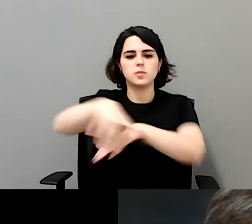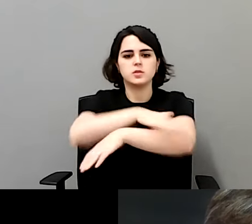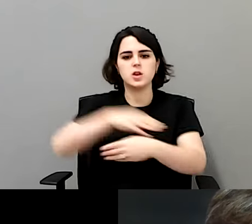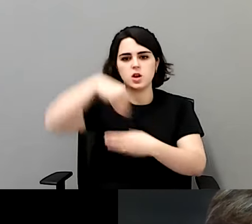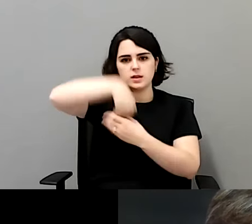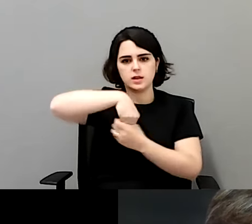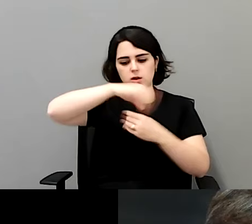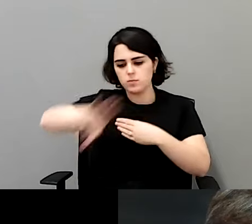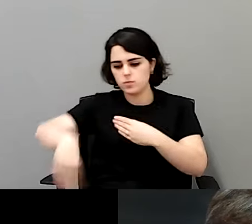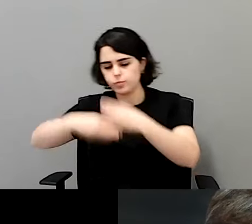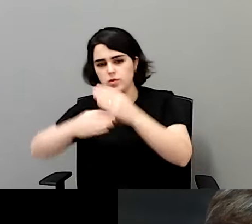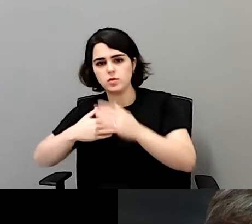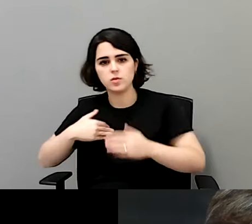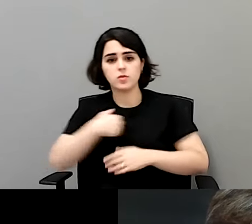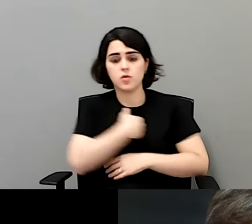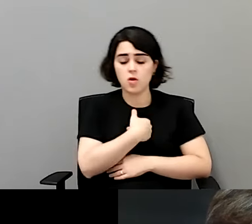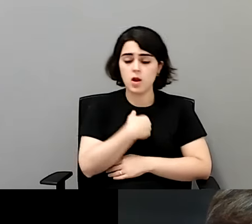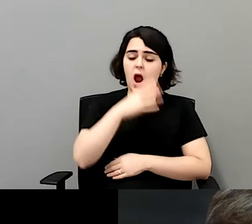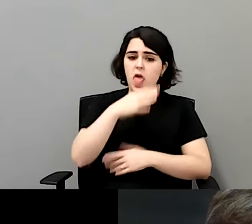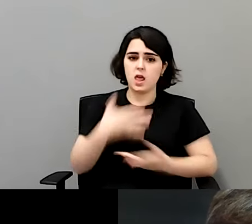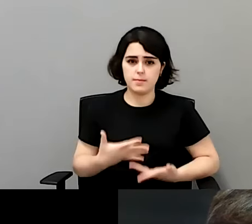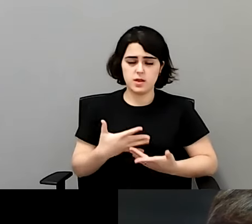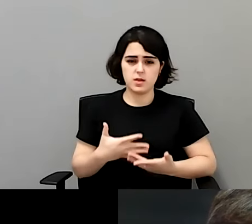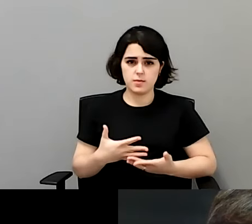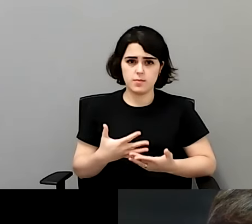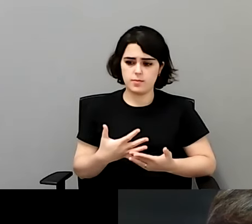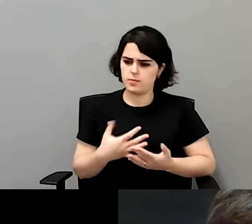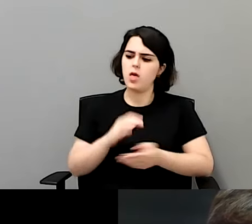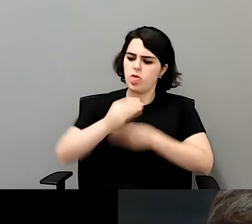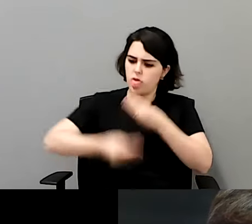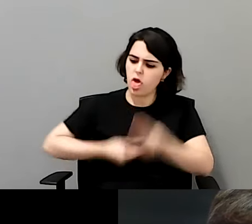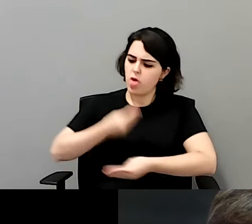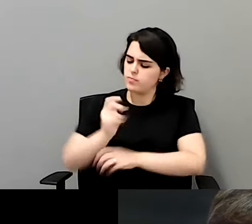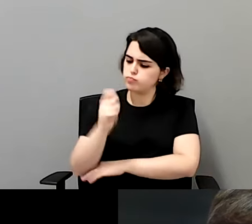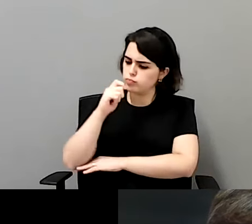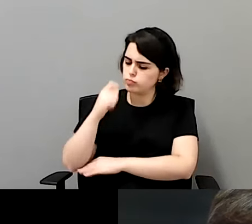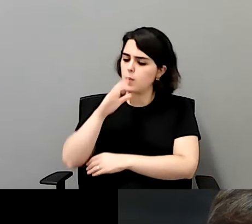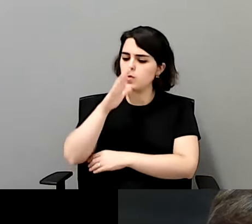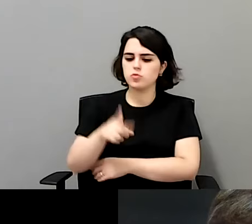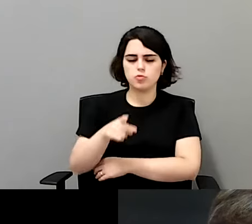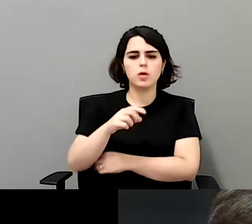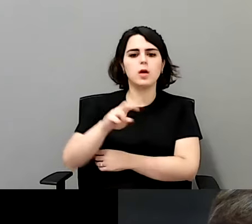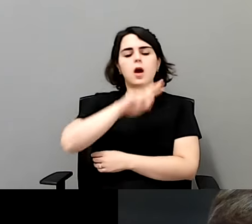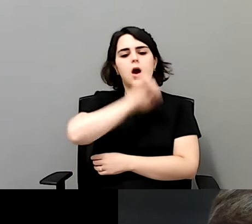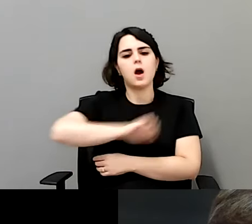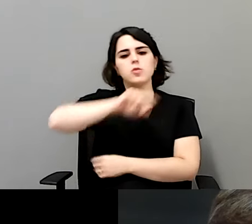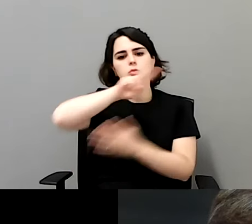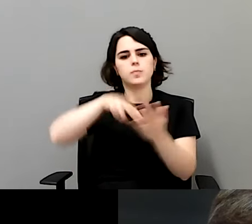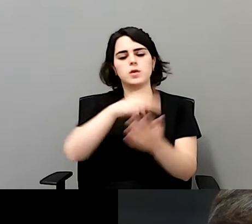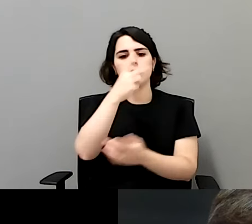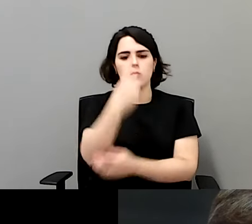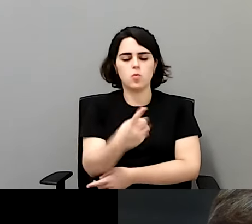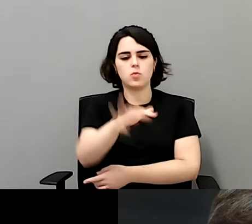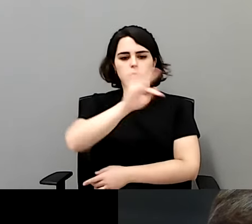Interior. Función que ha desempeñado exitosamente y por la que en el año 2001 recibe la medalla de